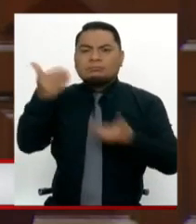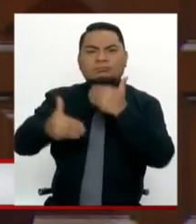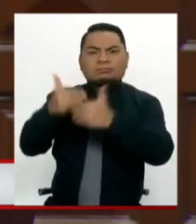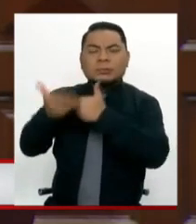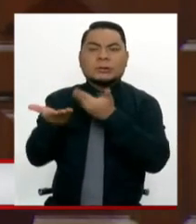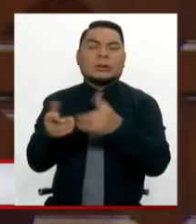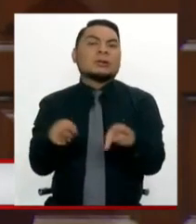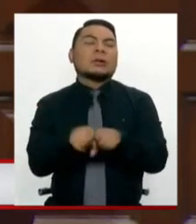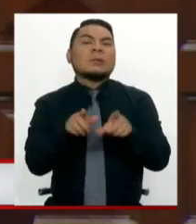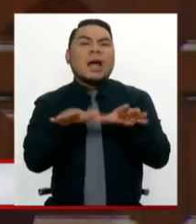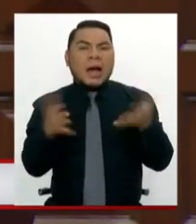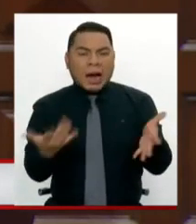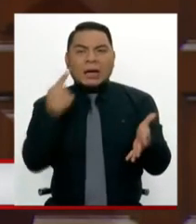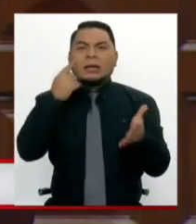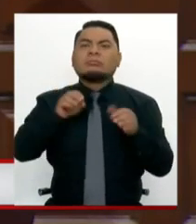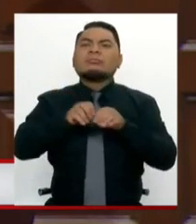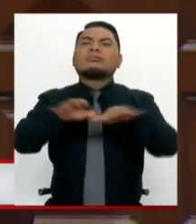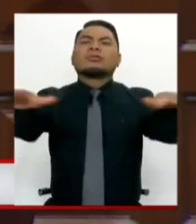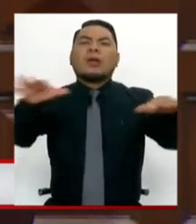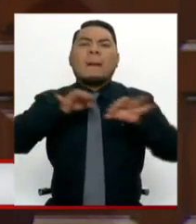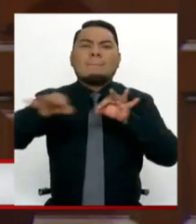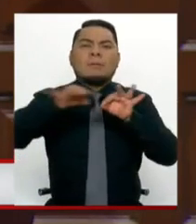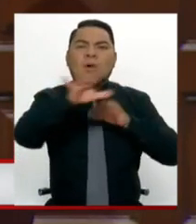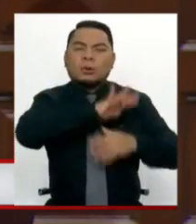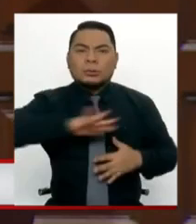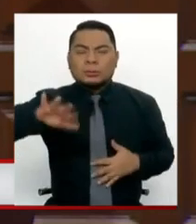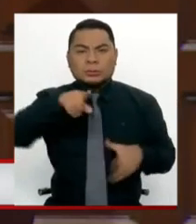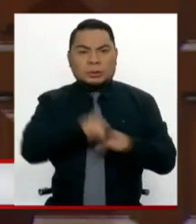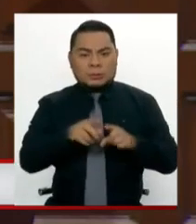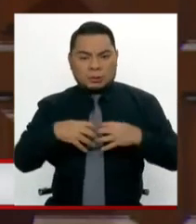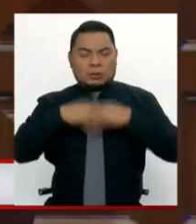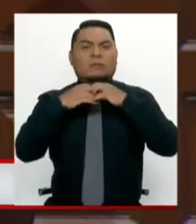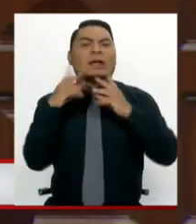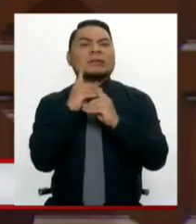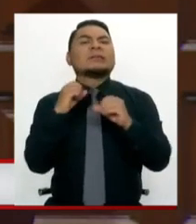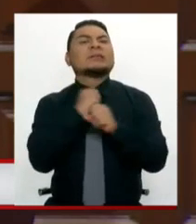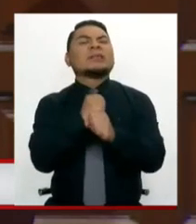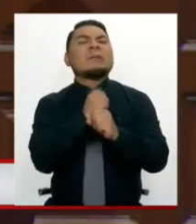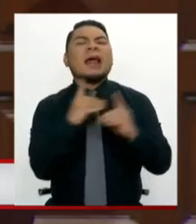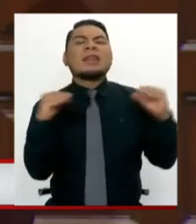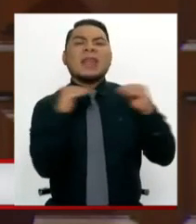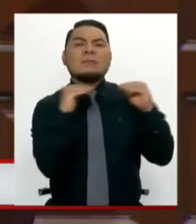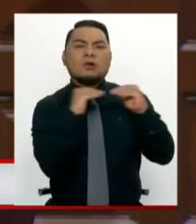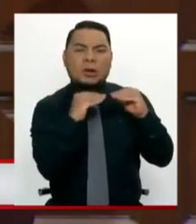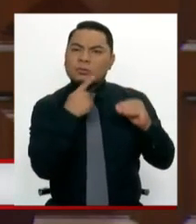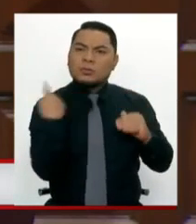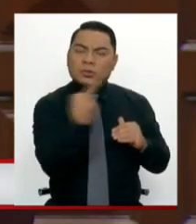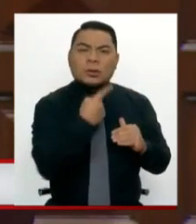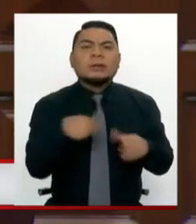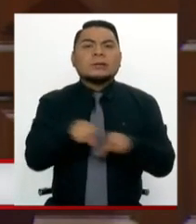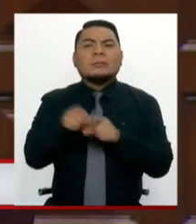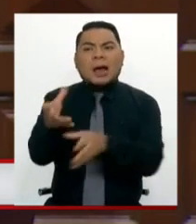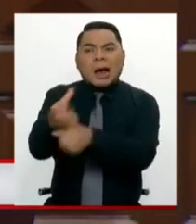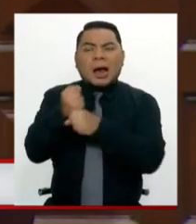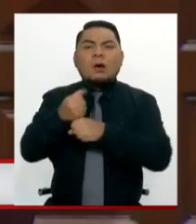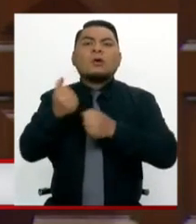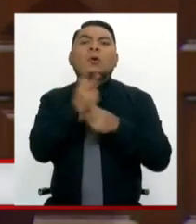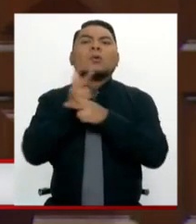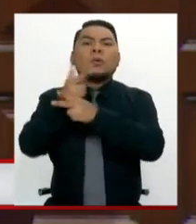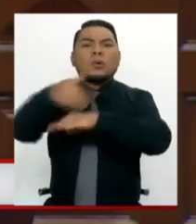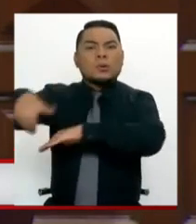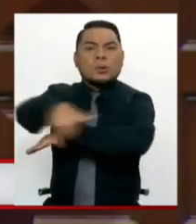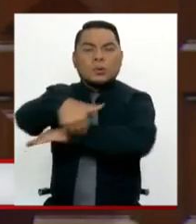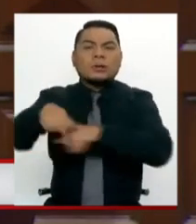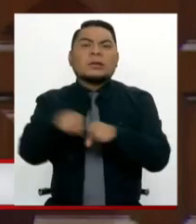persistir en la descentralización, el fortalecimiento del sistema democrático, la recuperación de la seguridad ciudadana y la